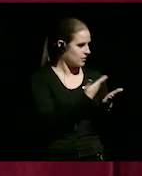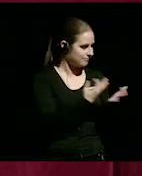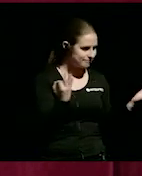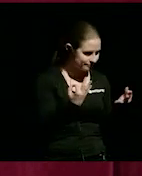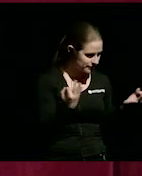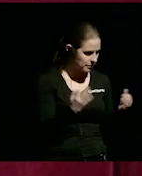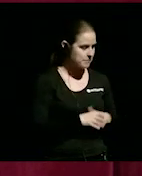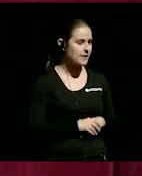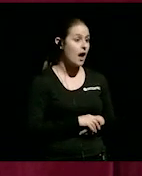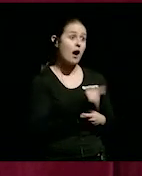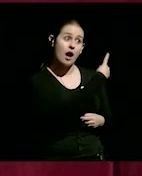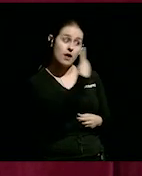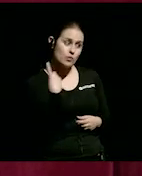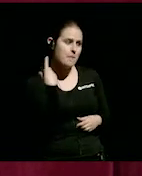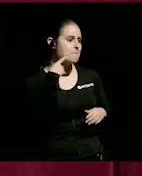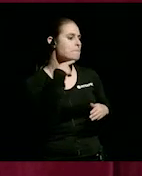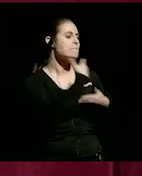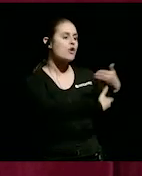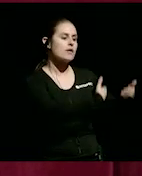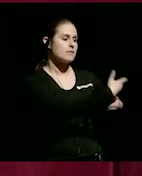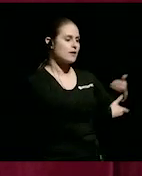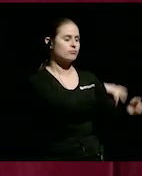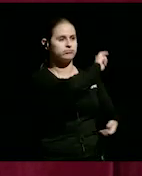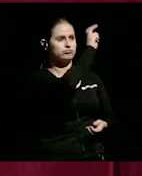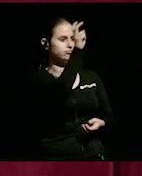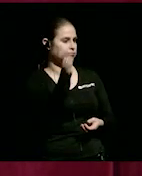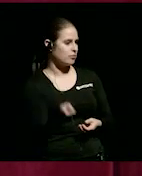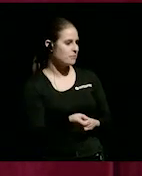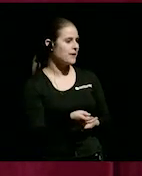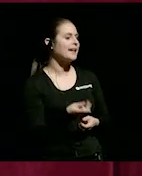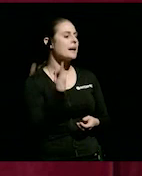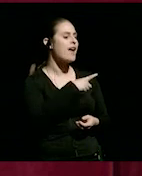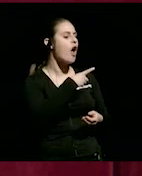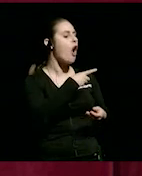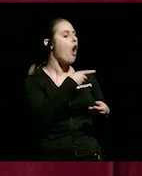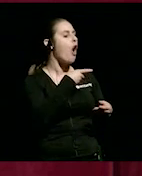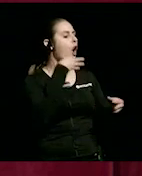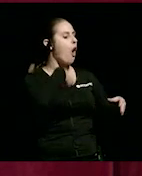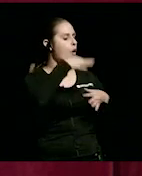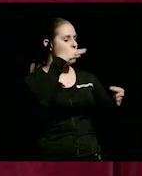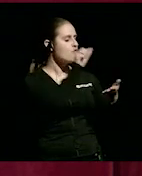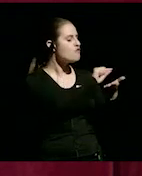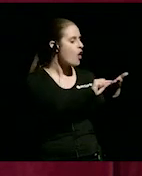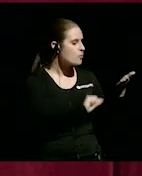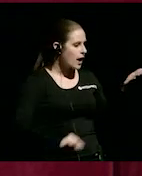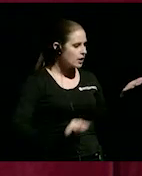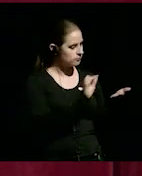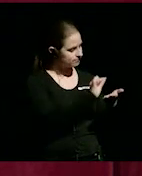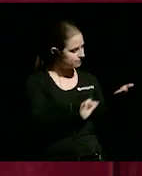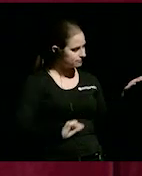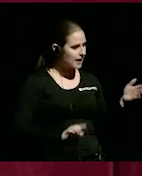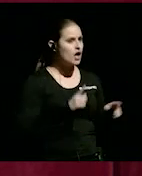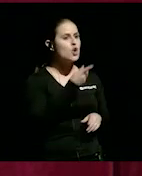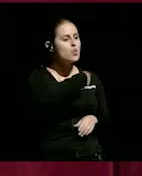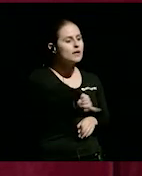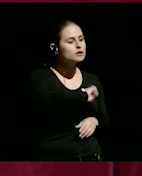utiliza una serie de procedimientos. Por supuesto, hay formularios que cumplimentar, etcétera. Y nuestros financiadores también están sujetos a